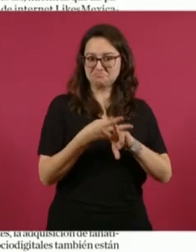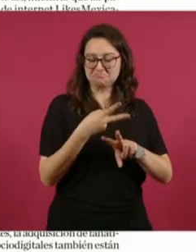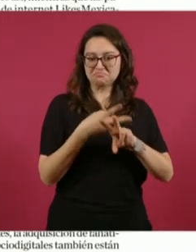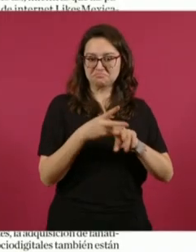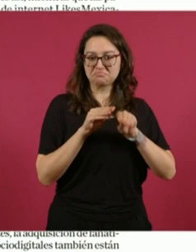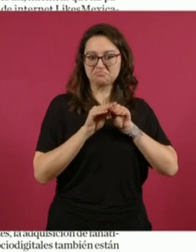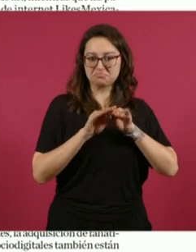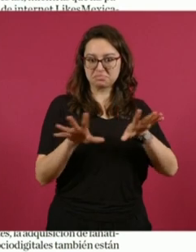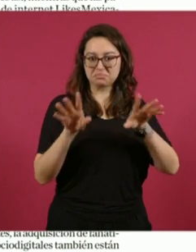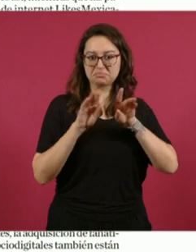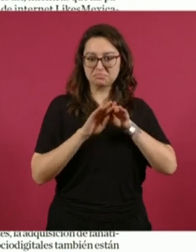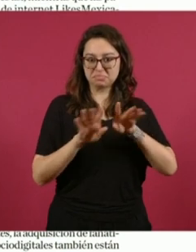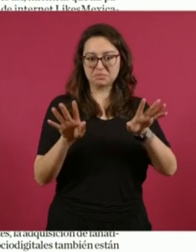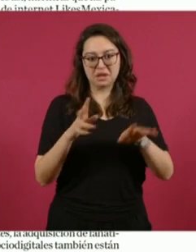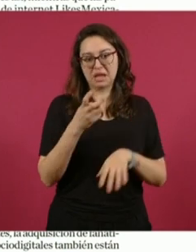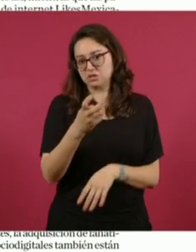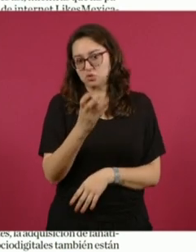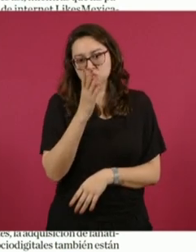Eso no lo puedo decir.